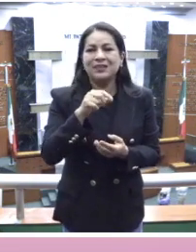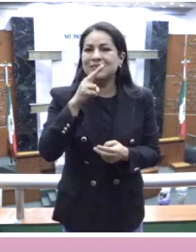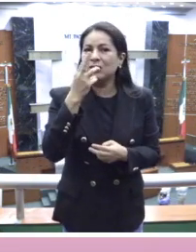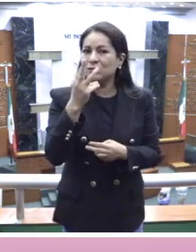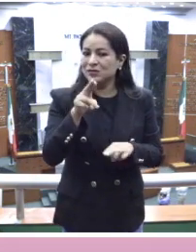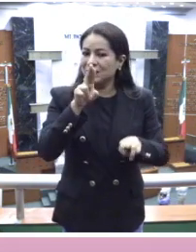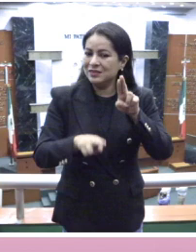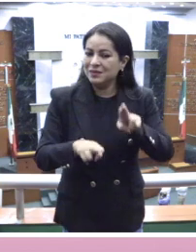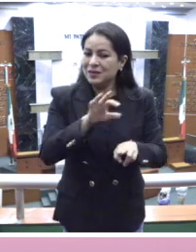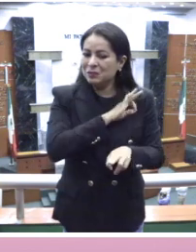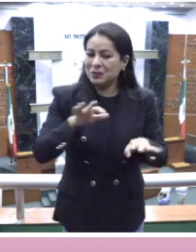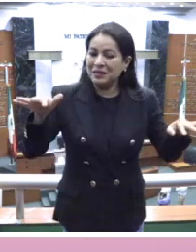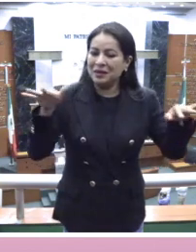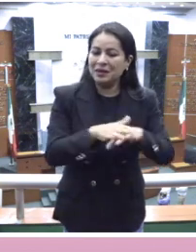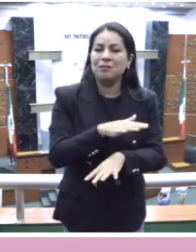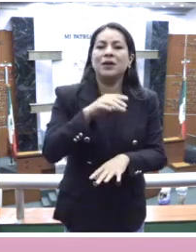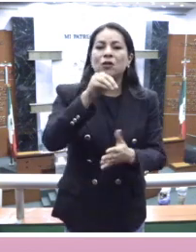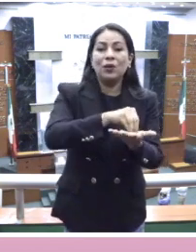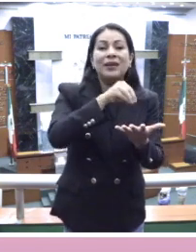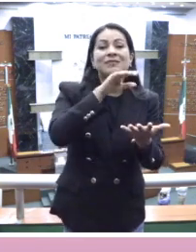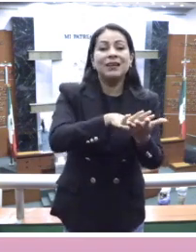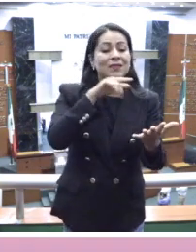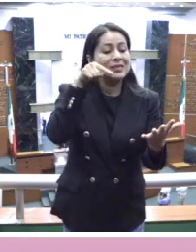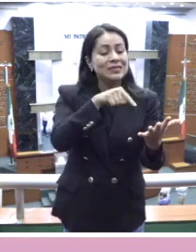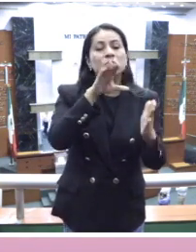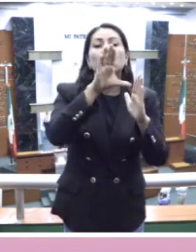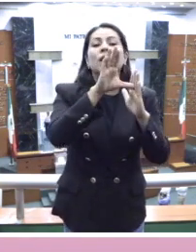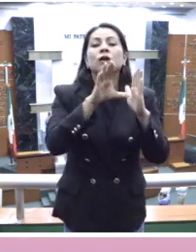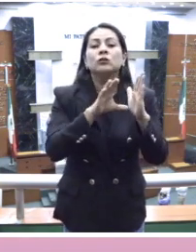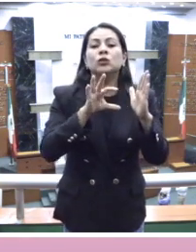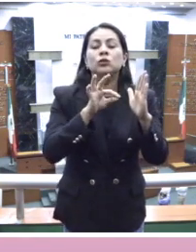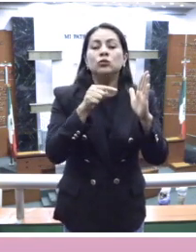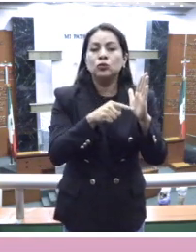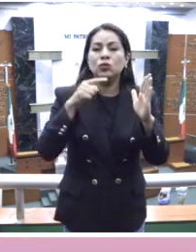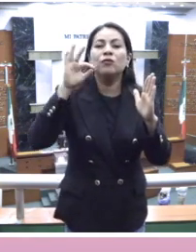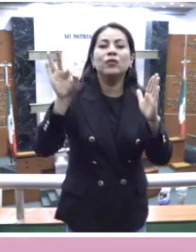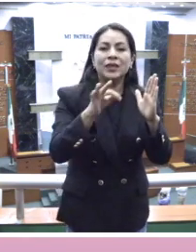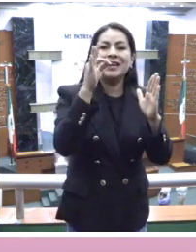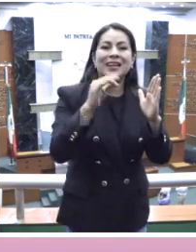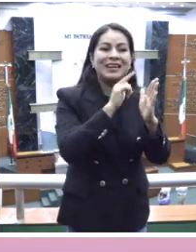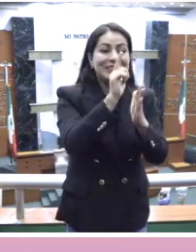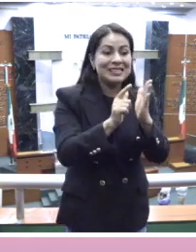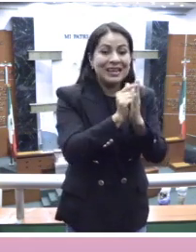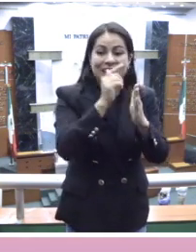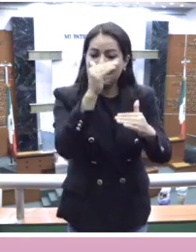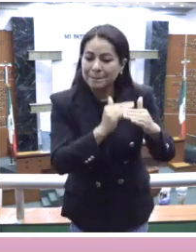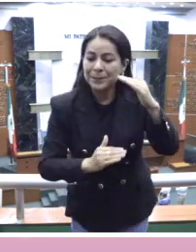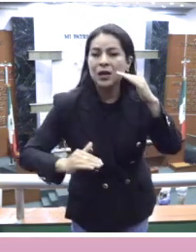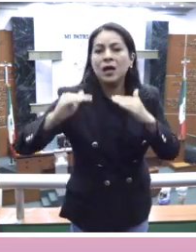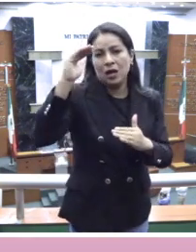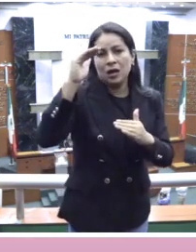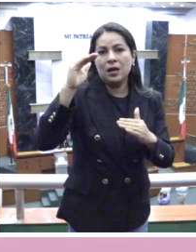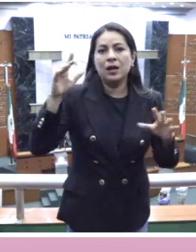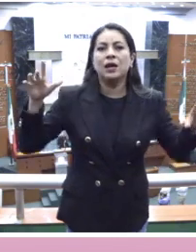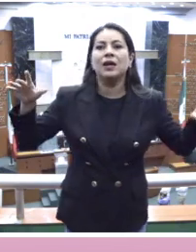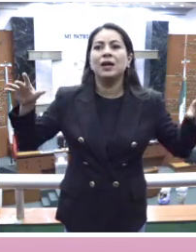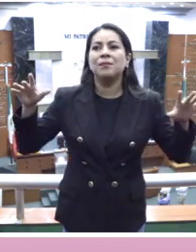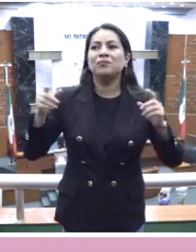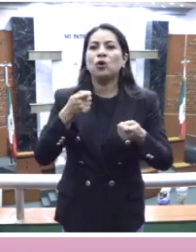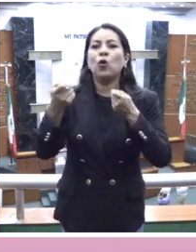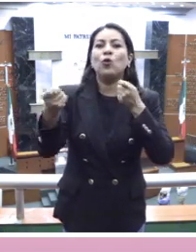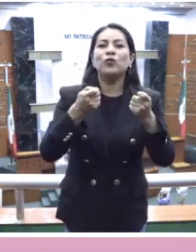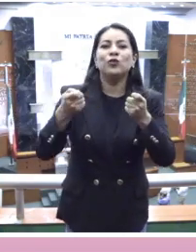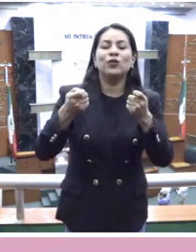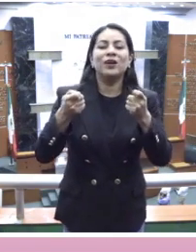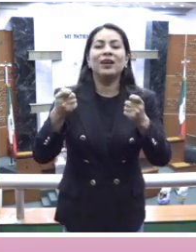constituidos pueda alterar los términos establecidos en la Constitución Federal, que es la ley suprema que delinea los contornos del